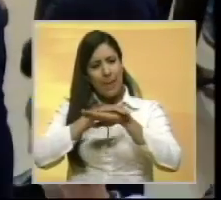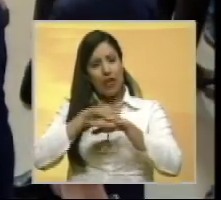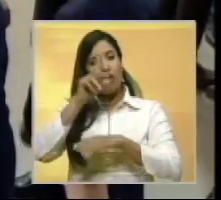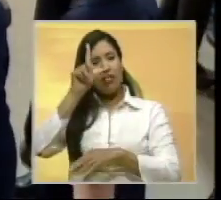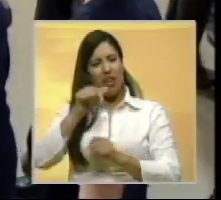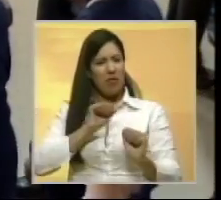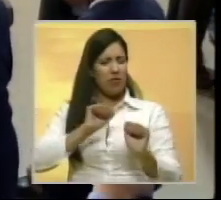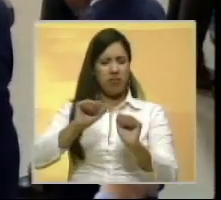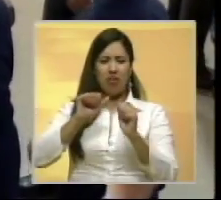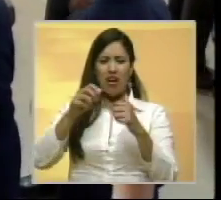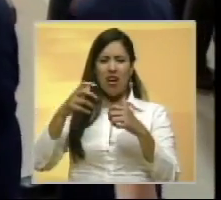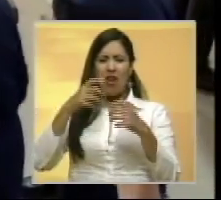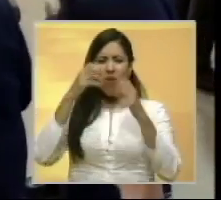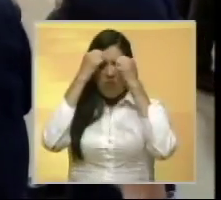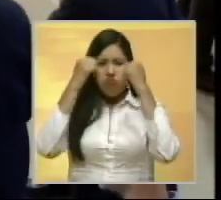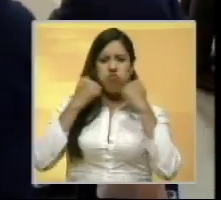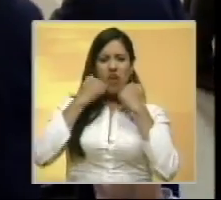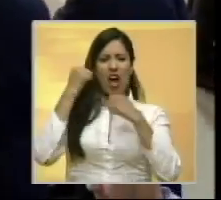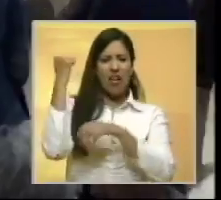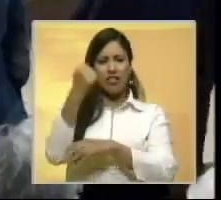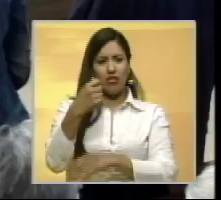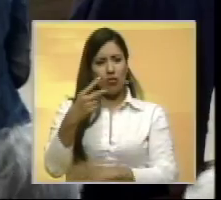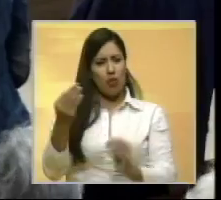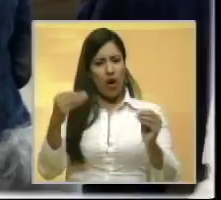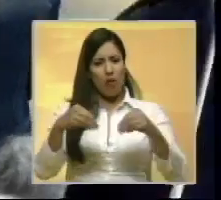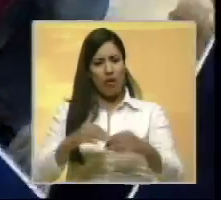como repudiar el islamismo yihadista.